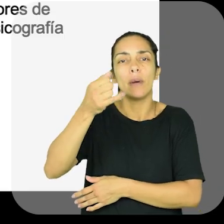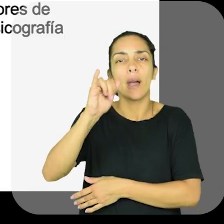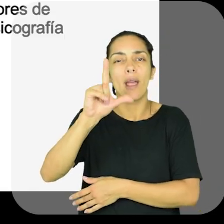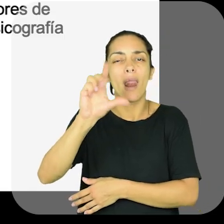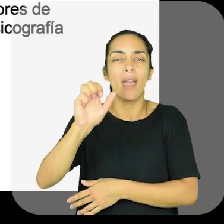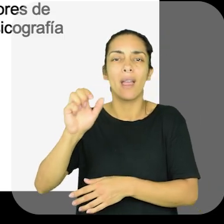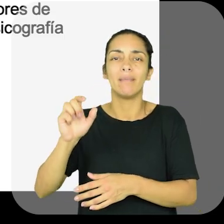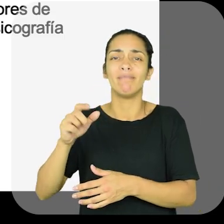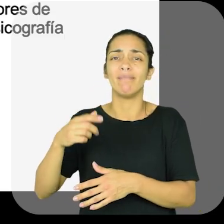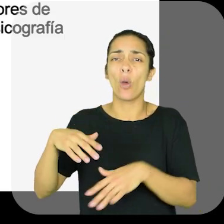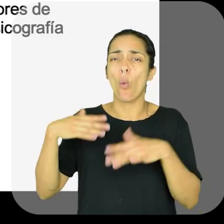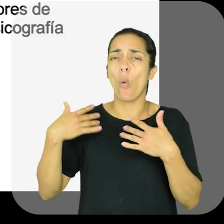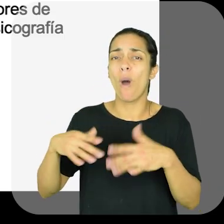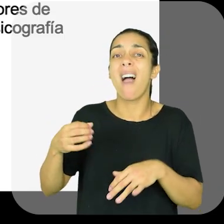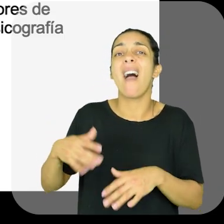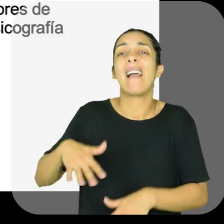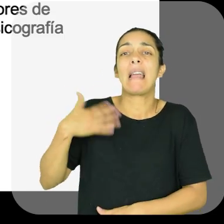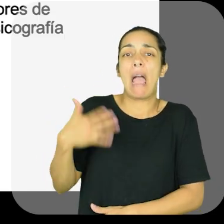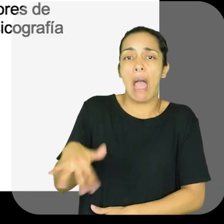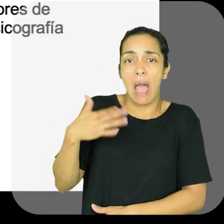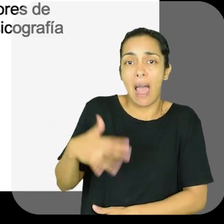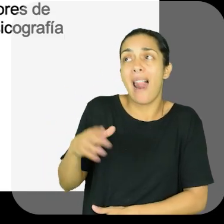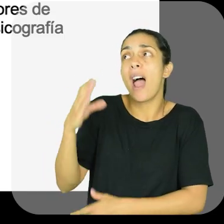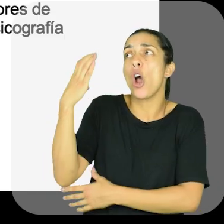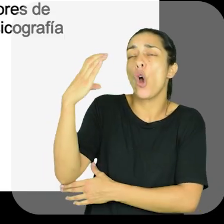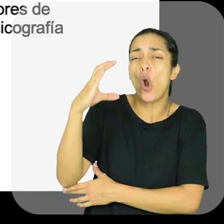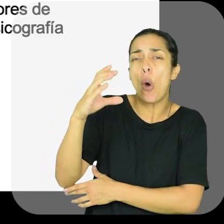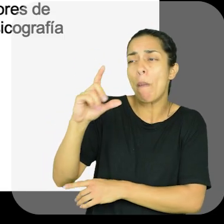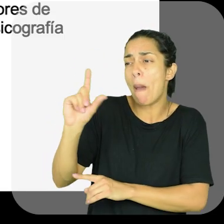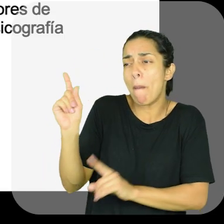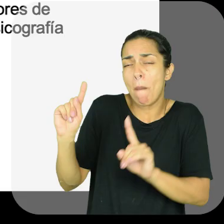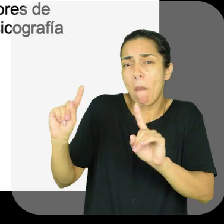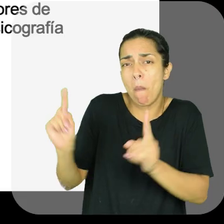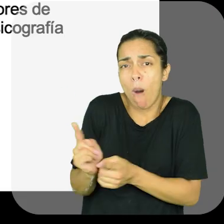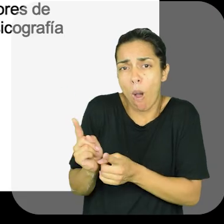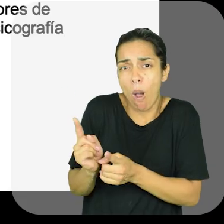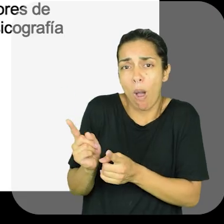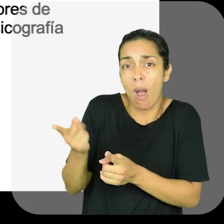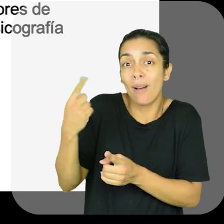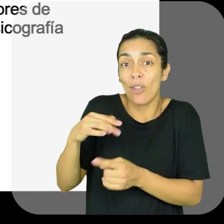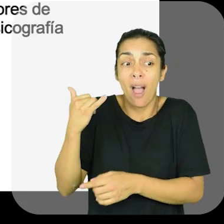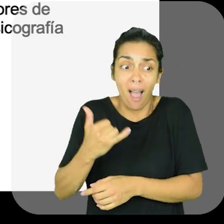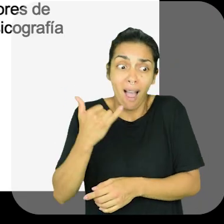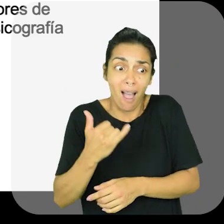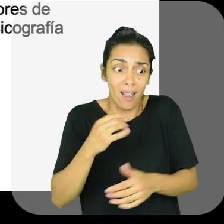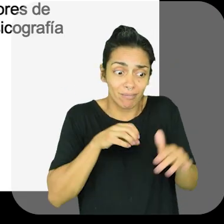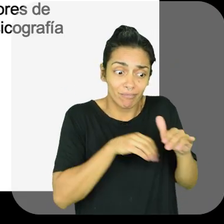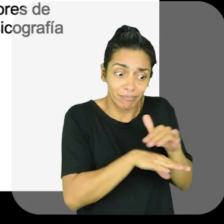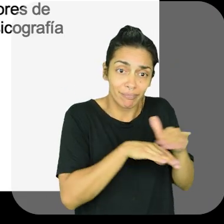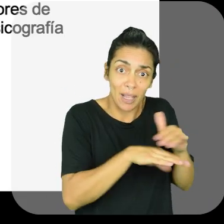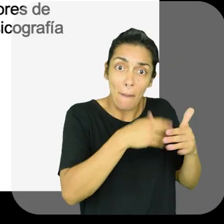en Colombia, tenemos pocas. Entonces, yo tengo un repositorio con partituras en braille